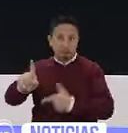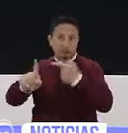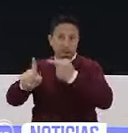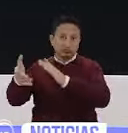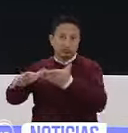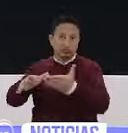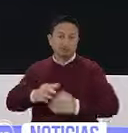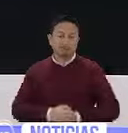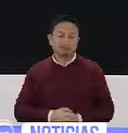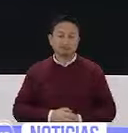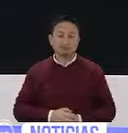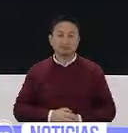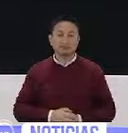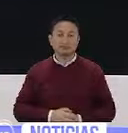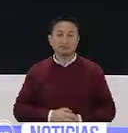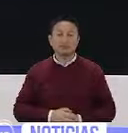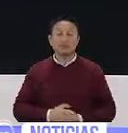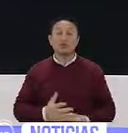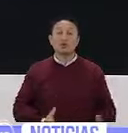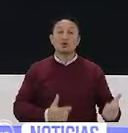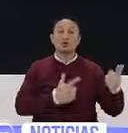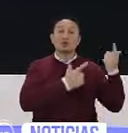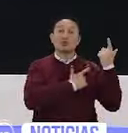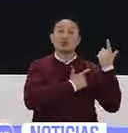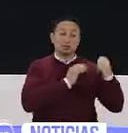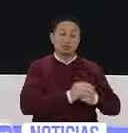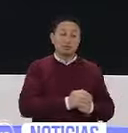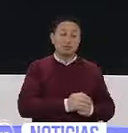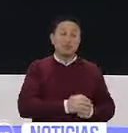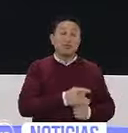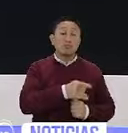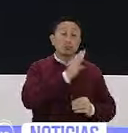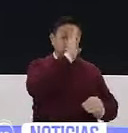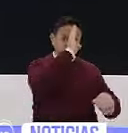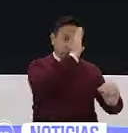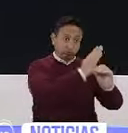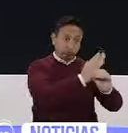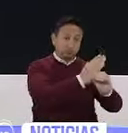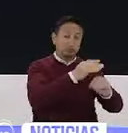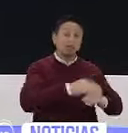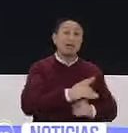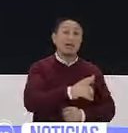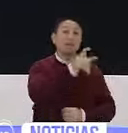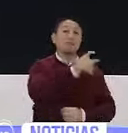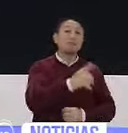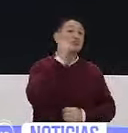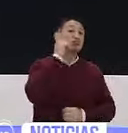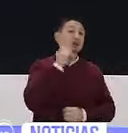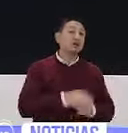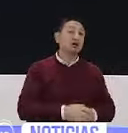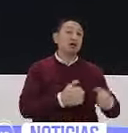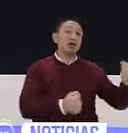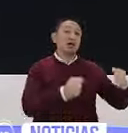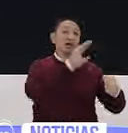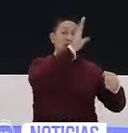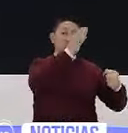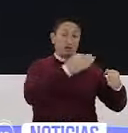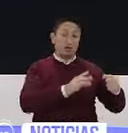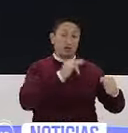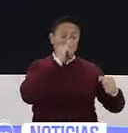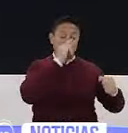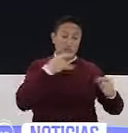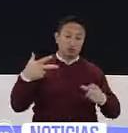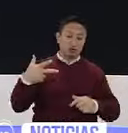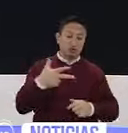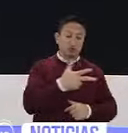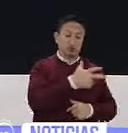de Los Ríos. Mientras que Fuerzas Armadas detuvieron a un objetivo de intermedio valor que circulaba en una camioneta de alta gama